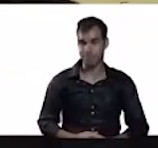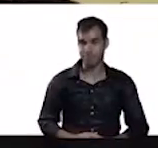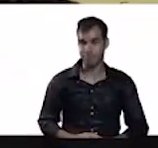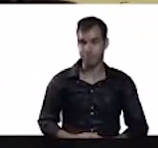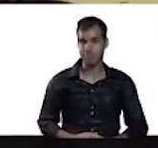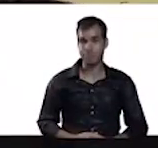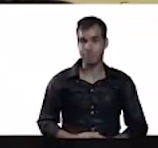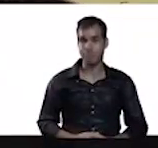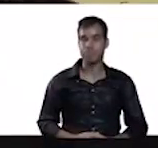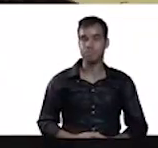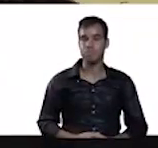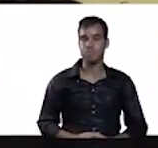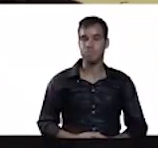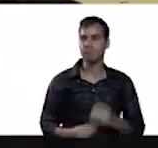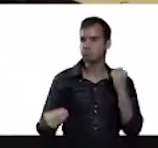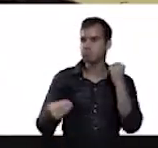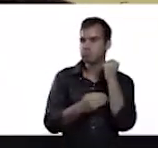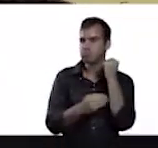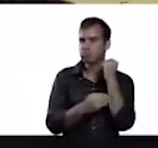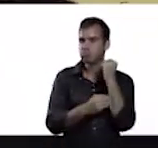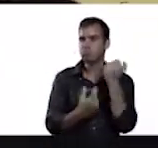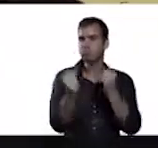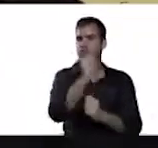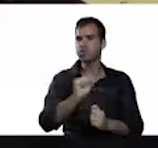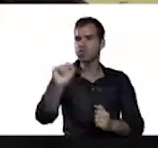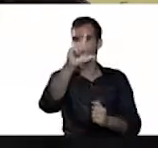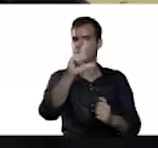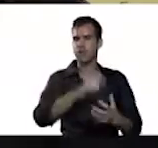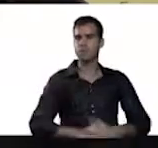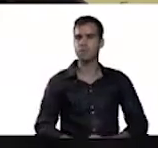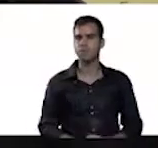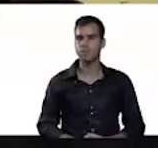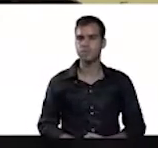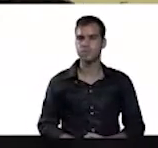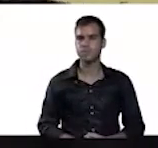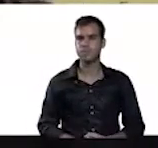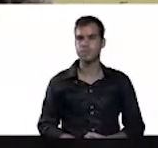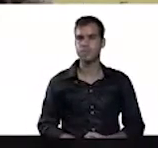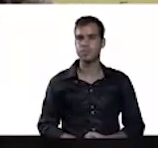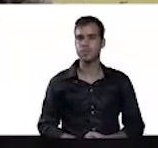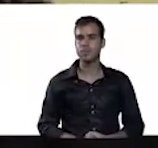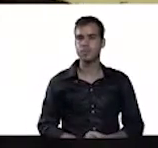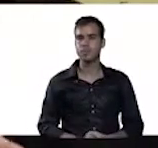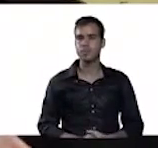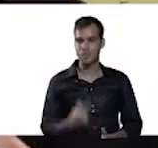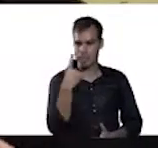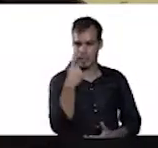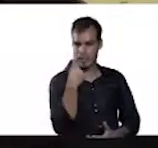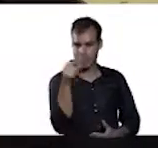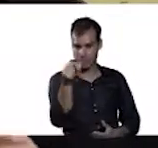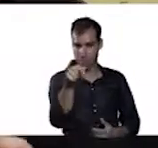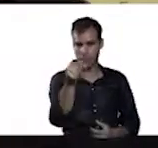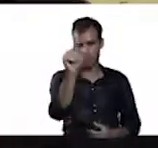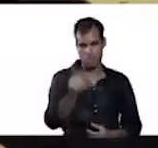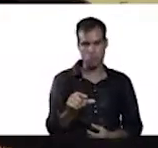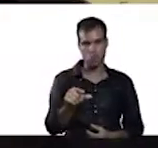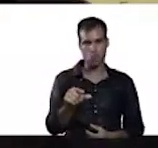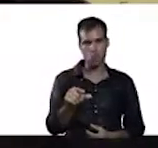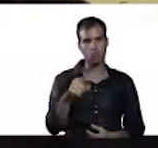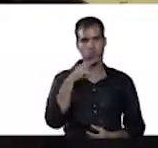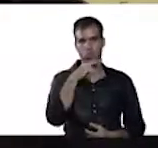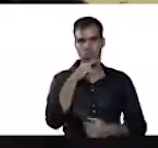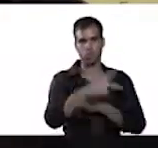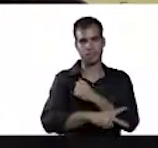contradicciones, las potencialidades del socialismo que se ponen de manifiesto en el